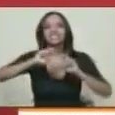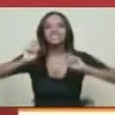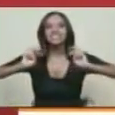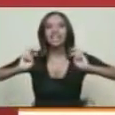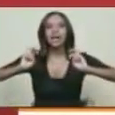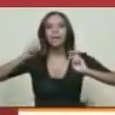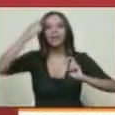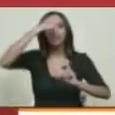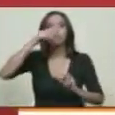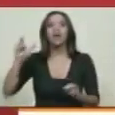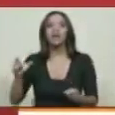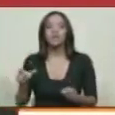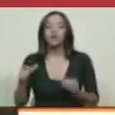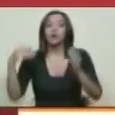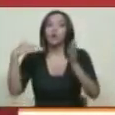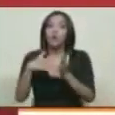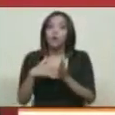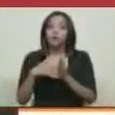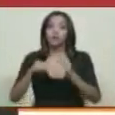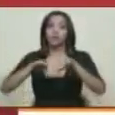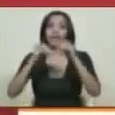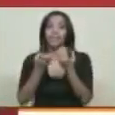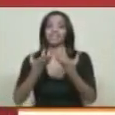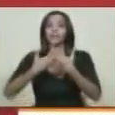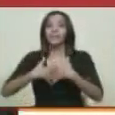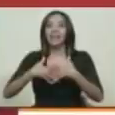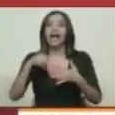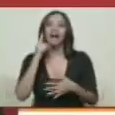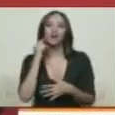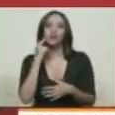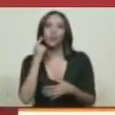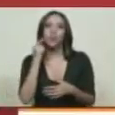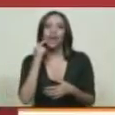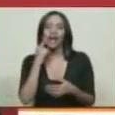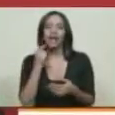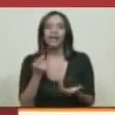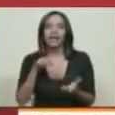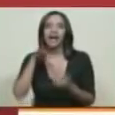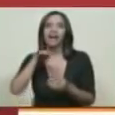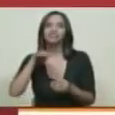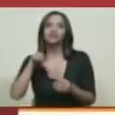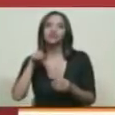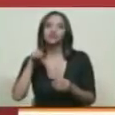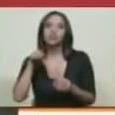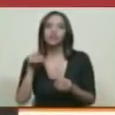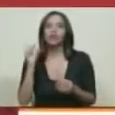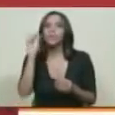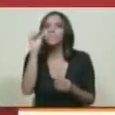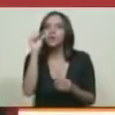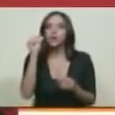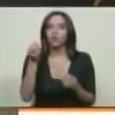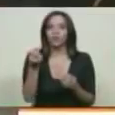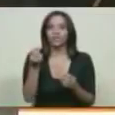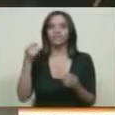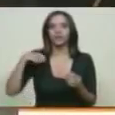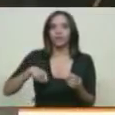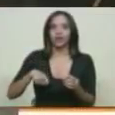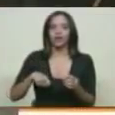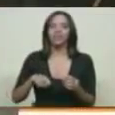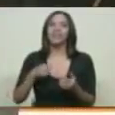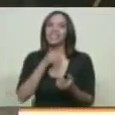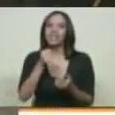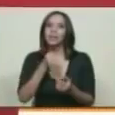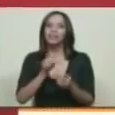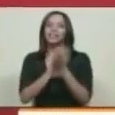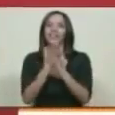una clase empresarial que lo que está es acostumbrada a sacarnos los pocos bolivitas que tenemos en el bolsillo. Este tipo de reportajes deberían